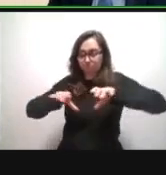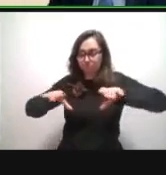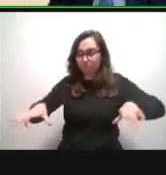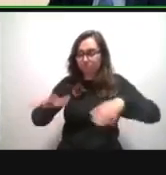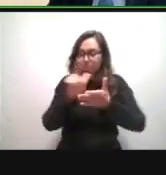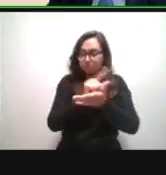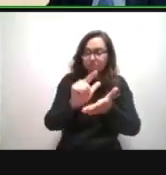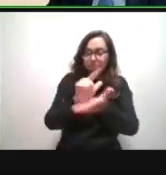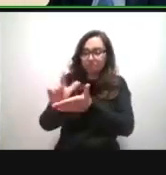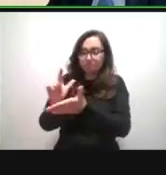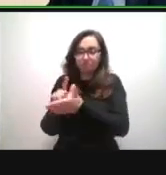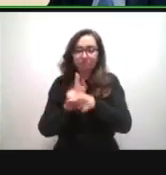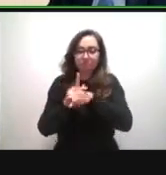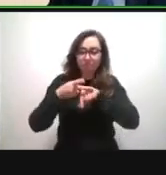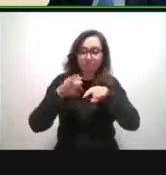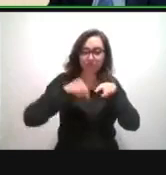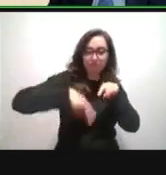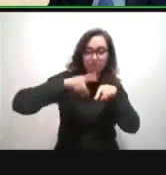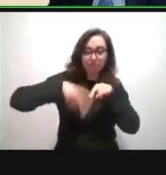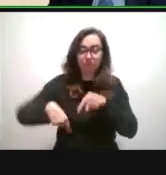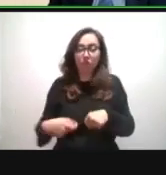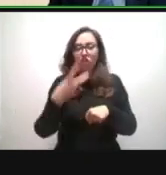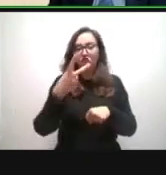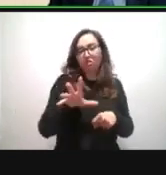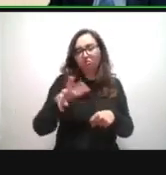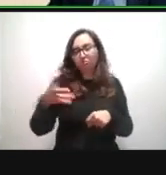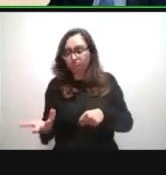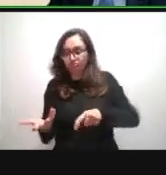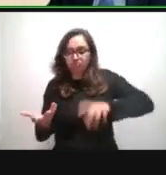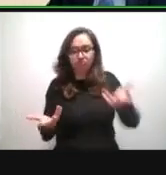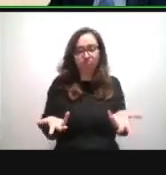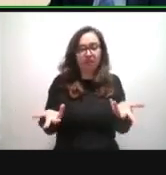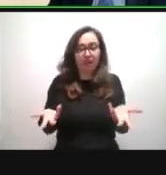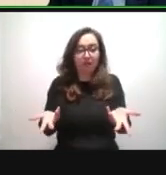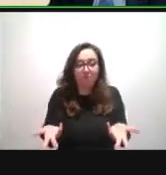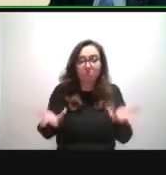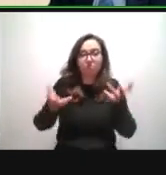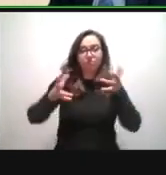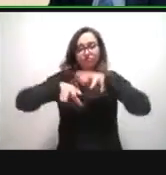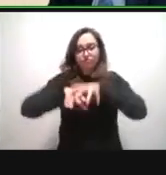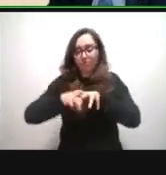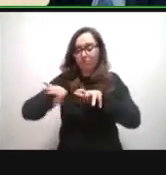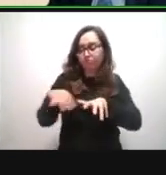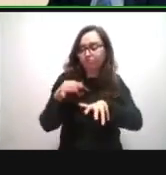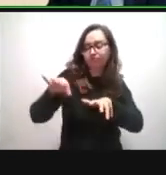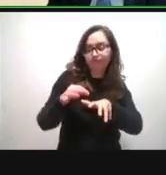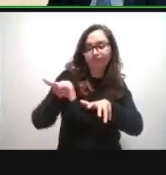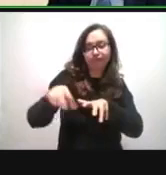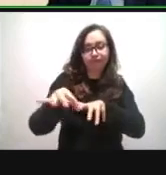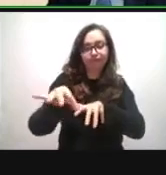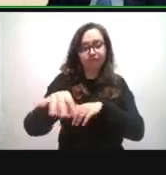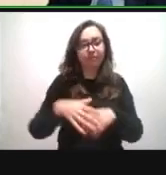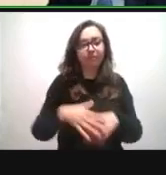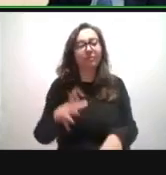2 colgajos, uno de cada lado, permite hacer el cierre para proteger y reconstruir ese muslo. En otros casos, se pierde hueso,